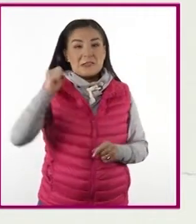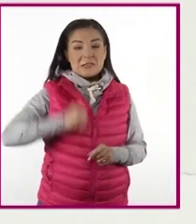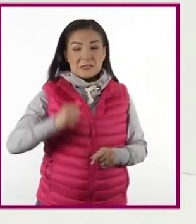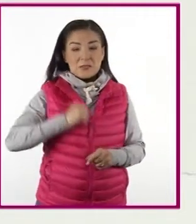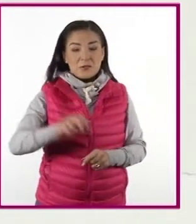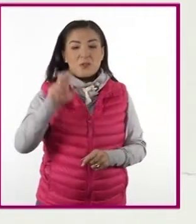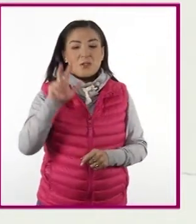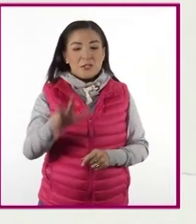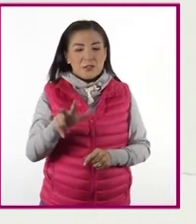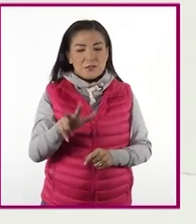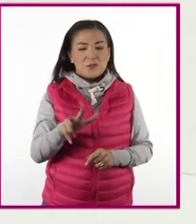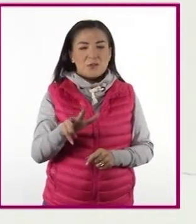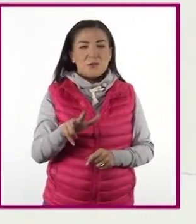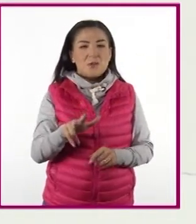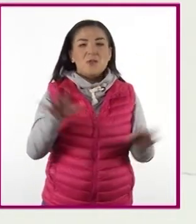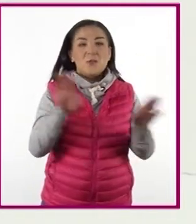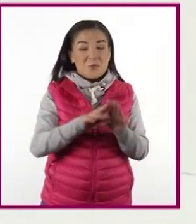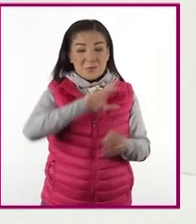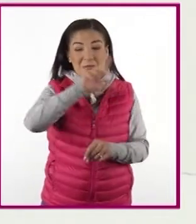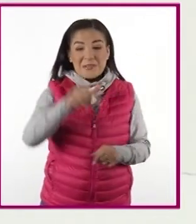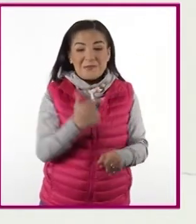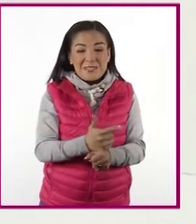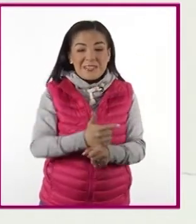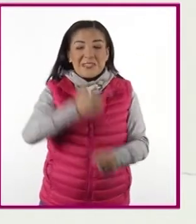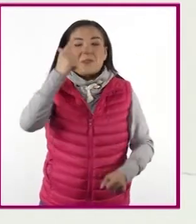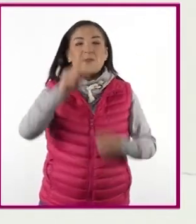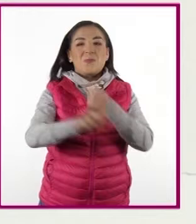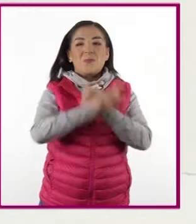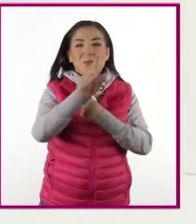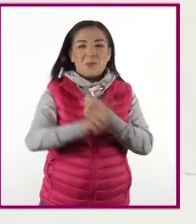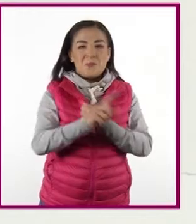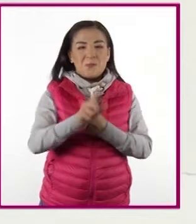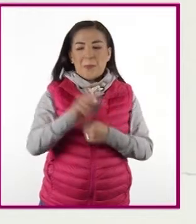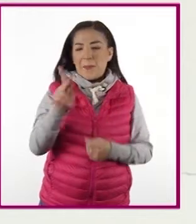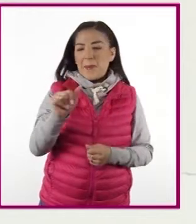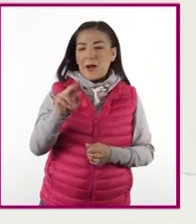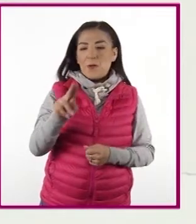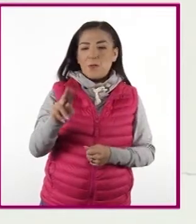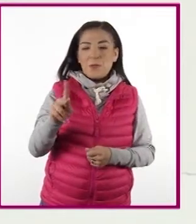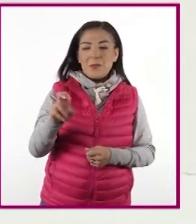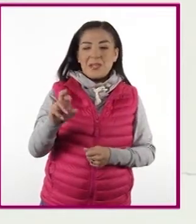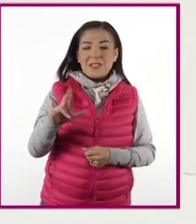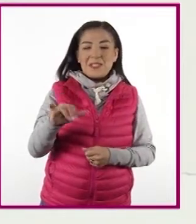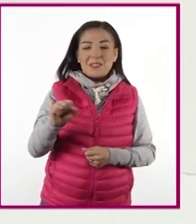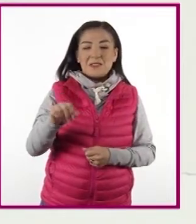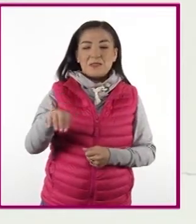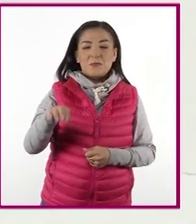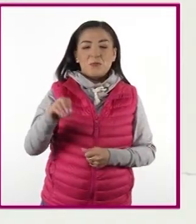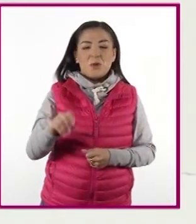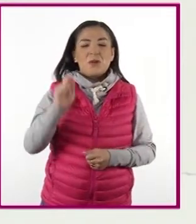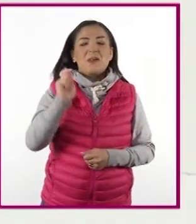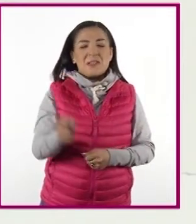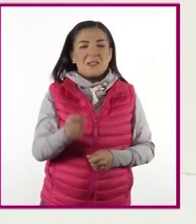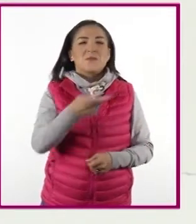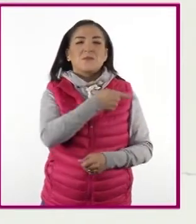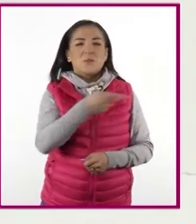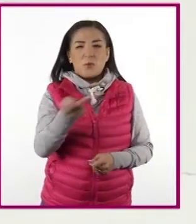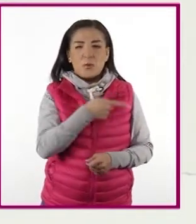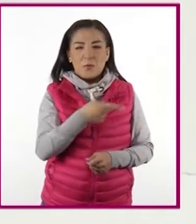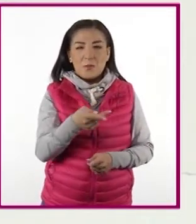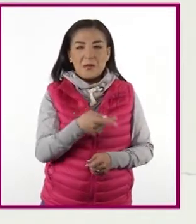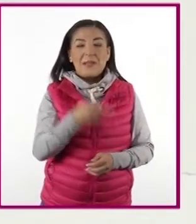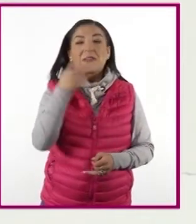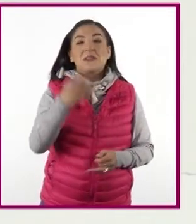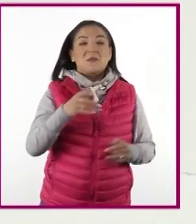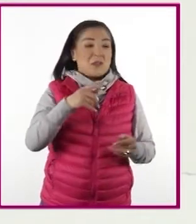XVIII agravó el problema del pauperismo, es decir, de la pobreza. Aunque no todos los pobres